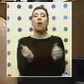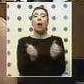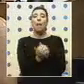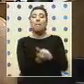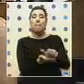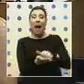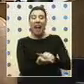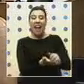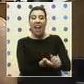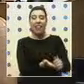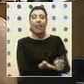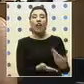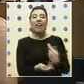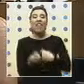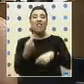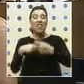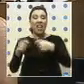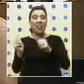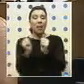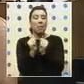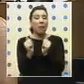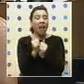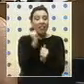proporciona el pan de cada día,